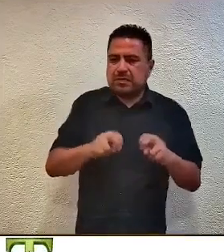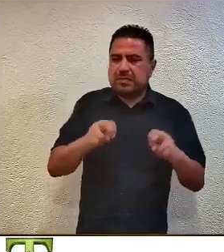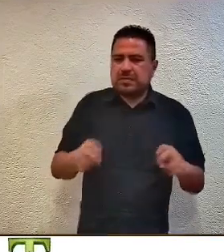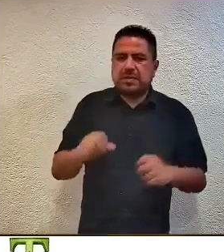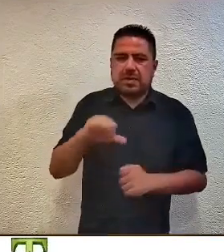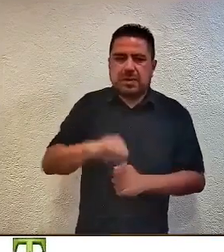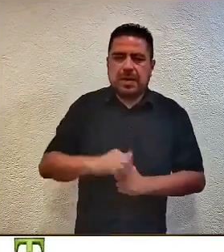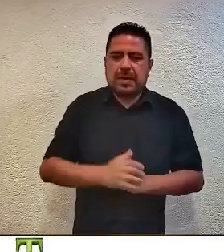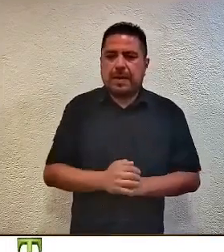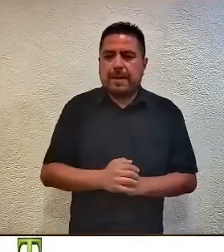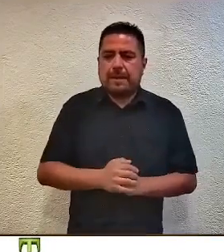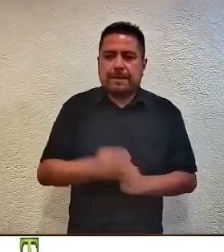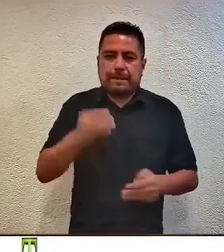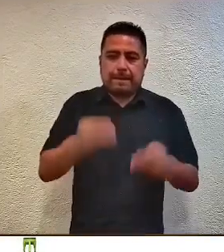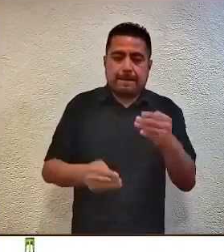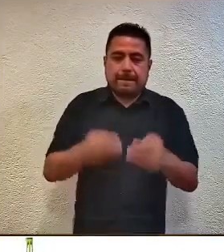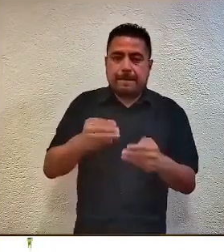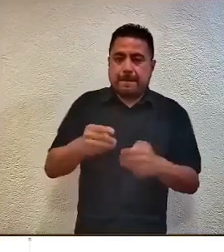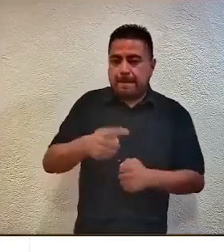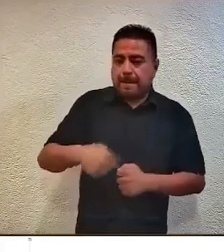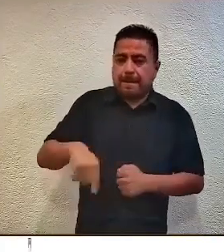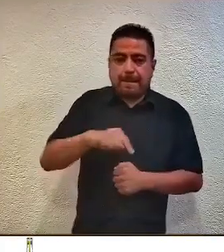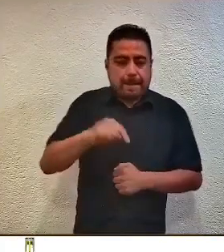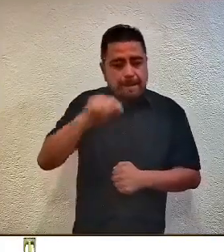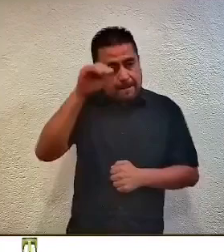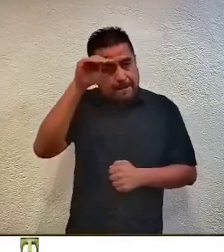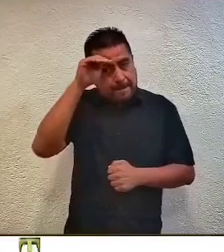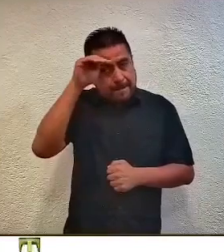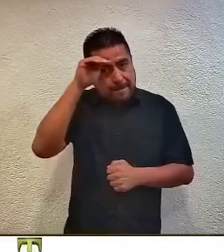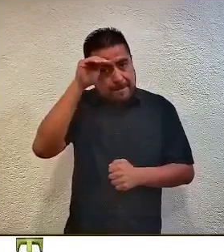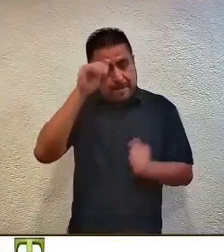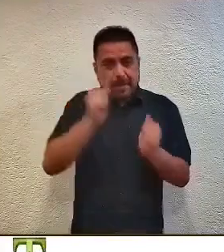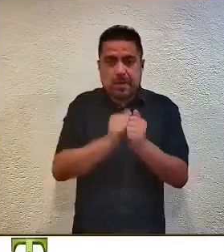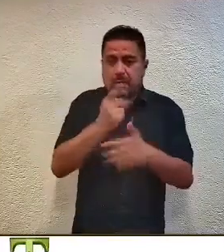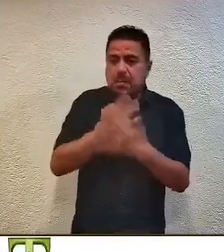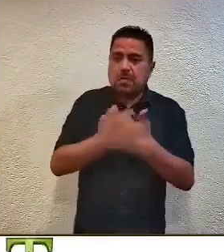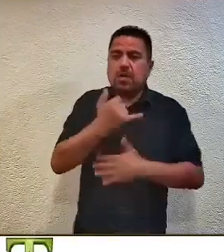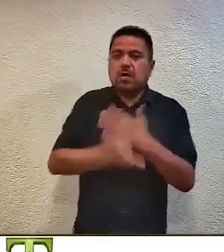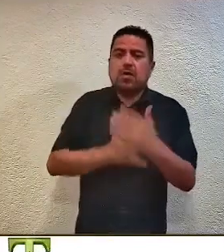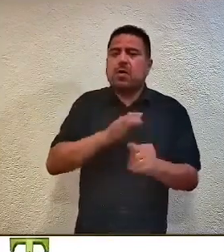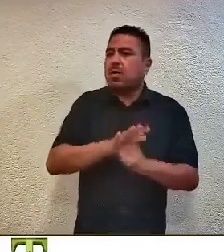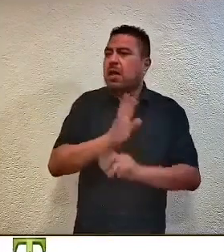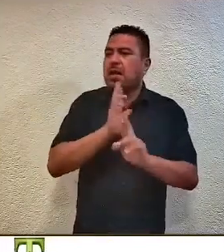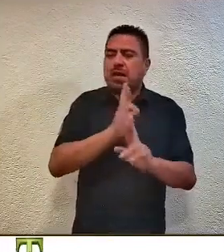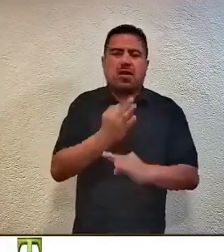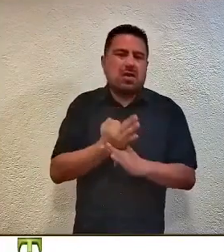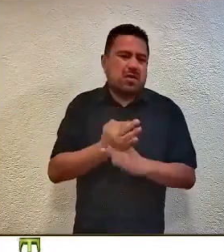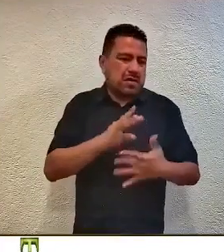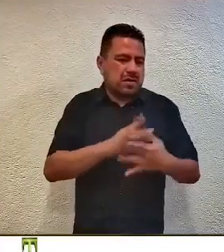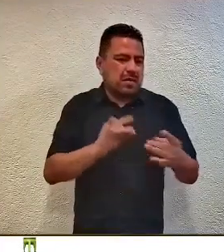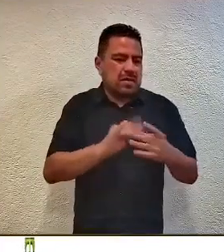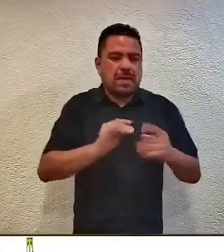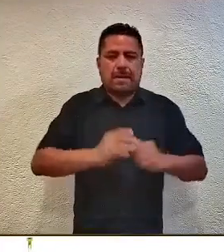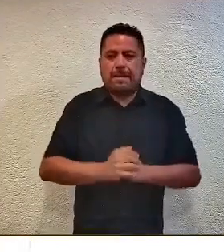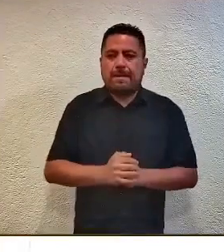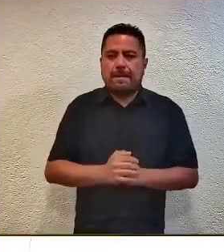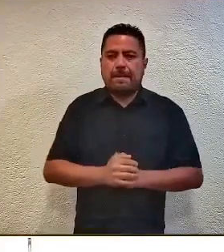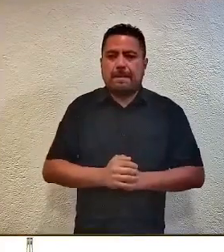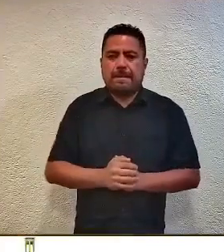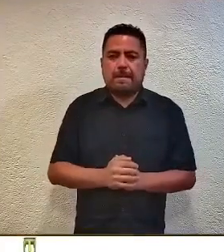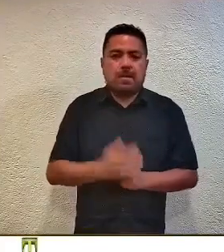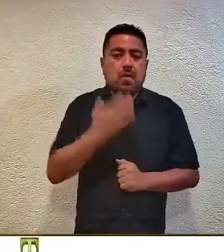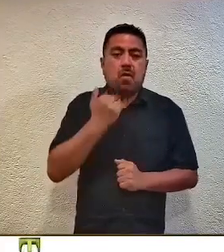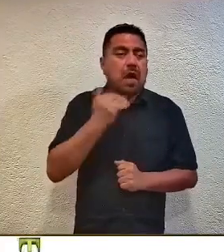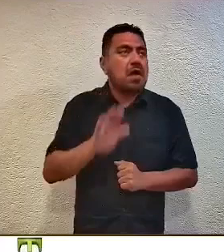magistrado. Magistradas, magistrado, está a nuestra consideración el proyecto de resolución del que se ha dado cuenta. No